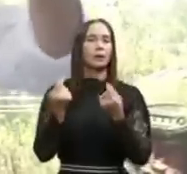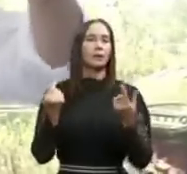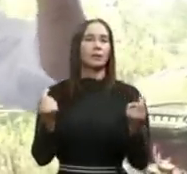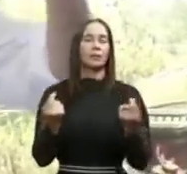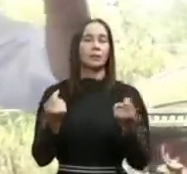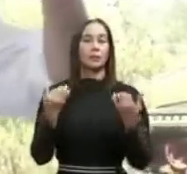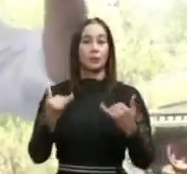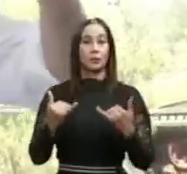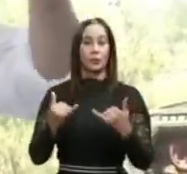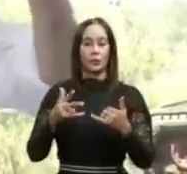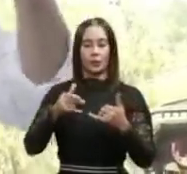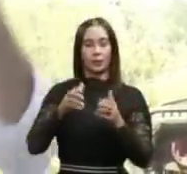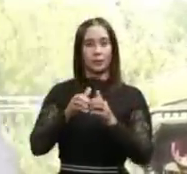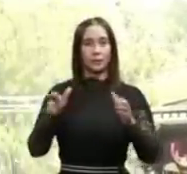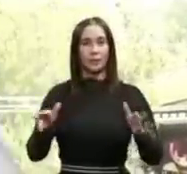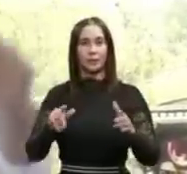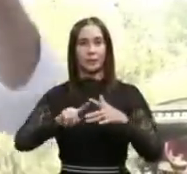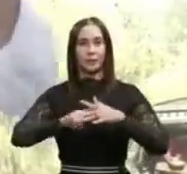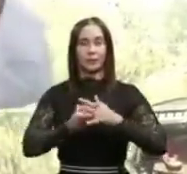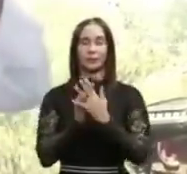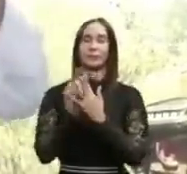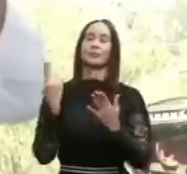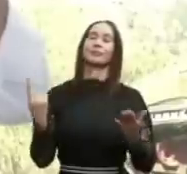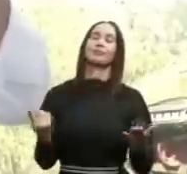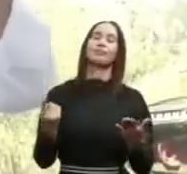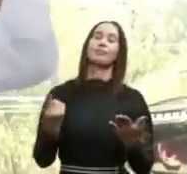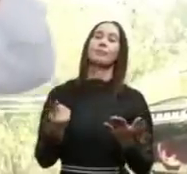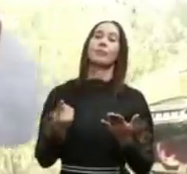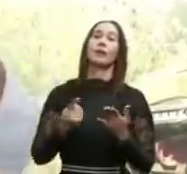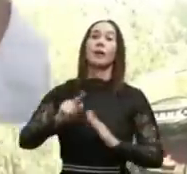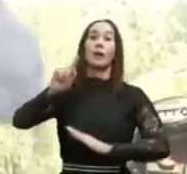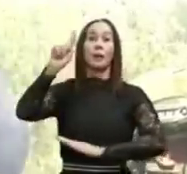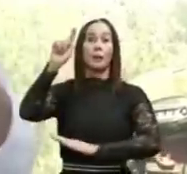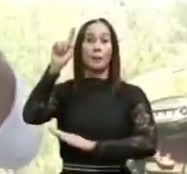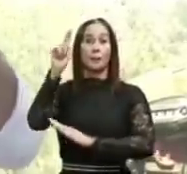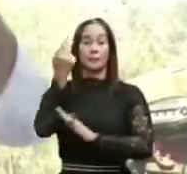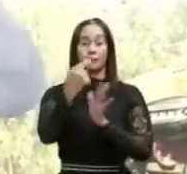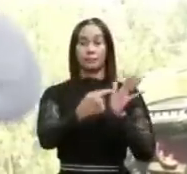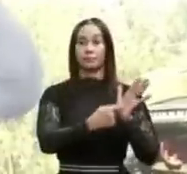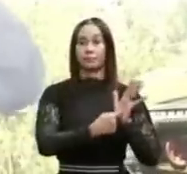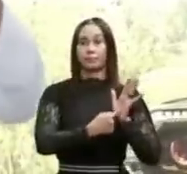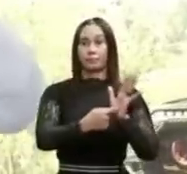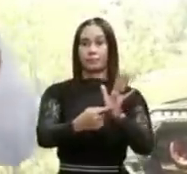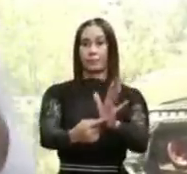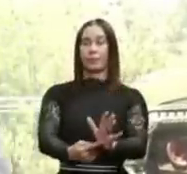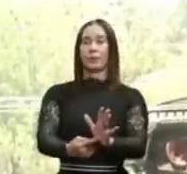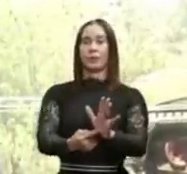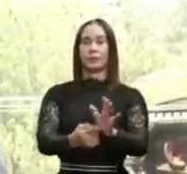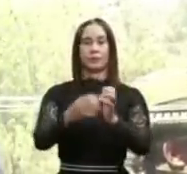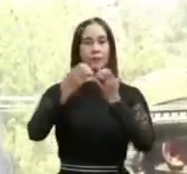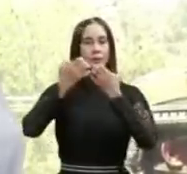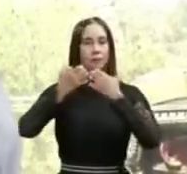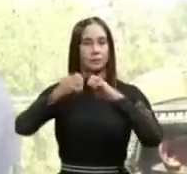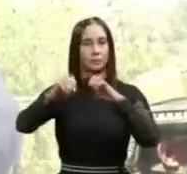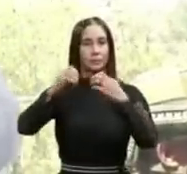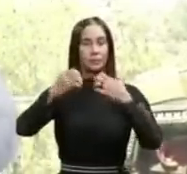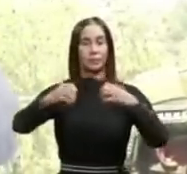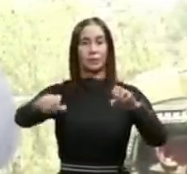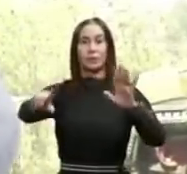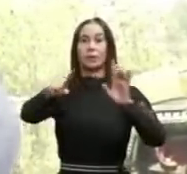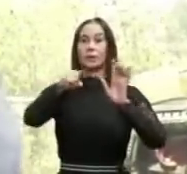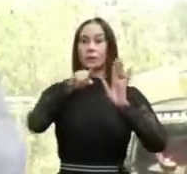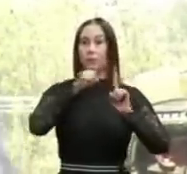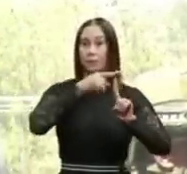estamos inaugurando en el día de hoy, es la primera muestra inequívoca de lo